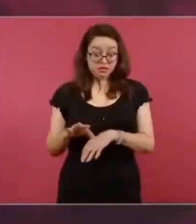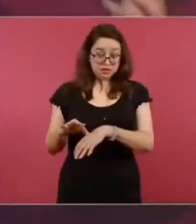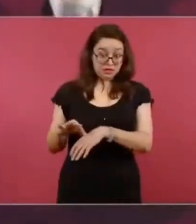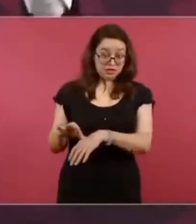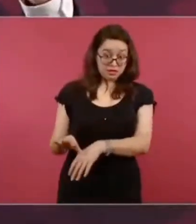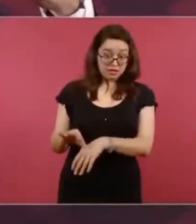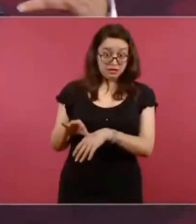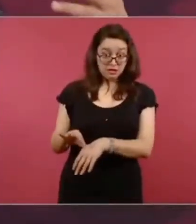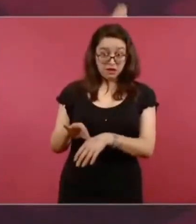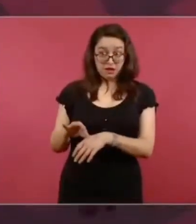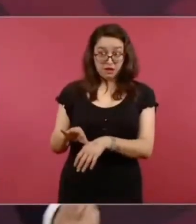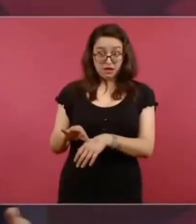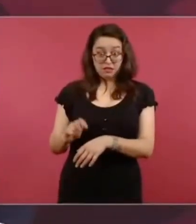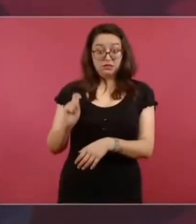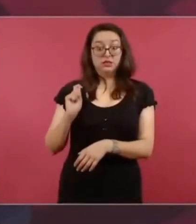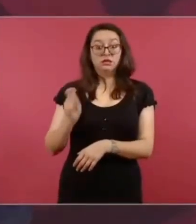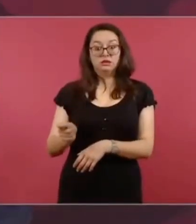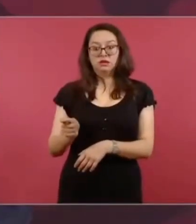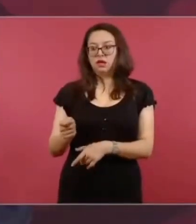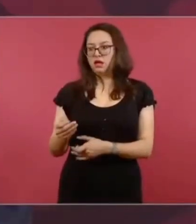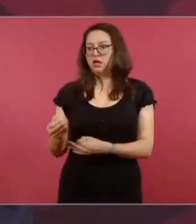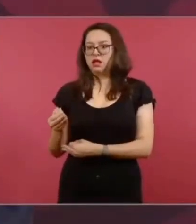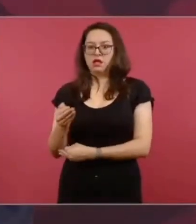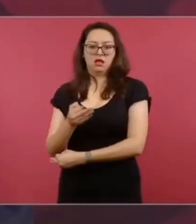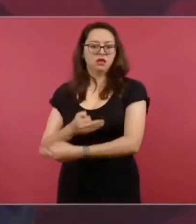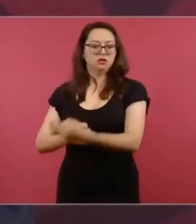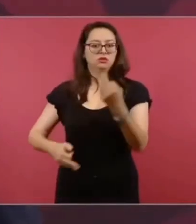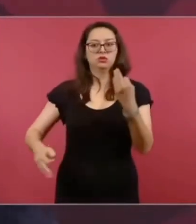es incluyente,